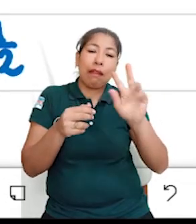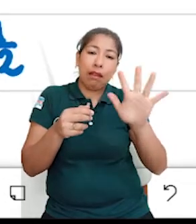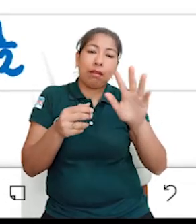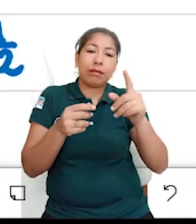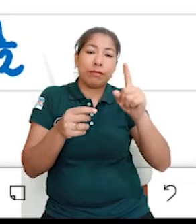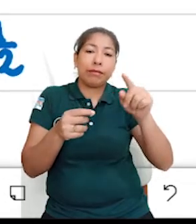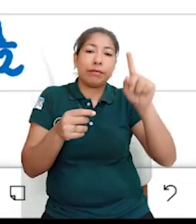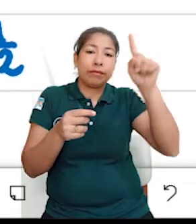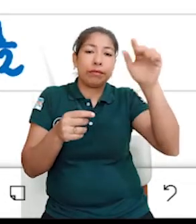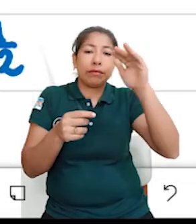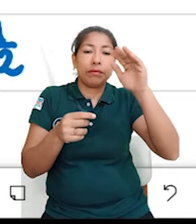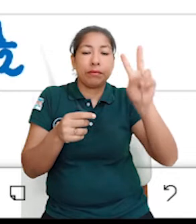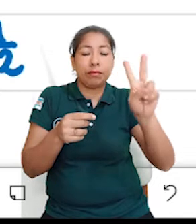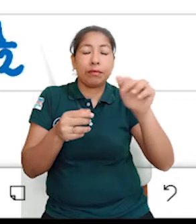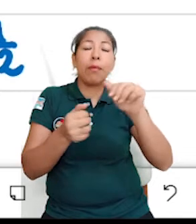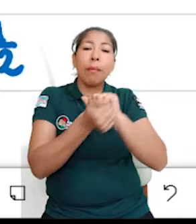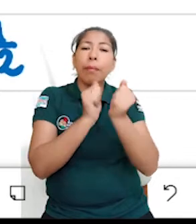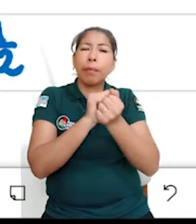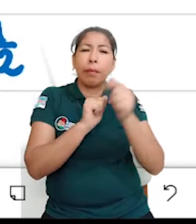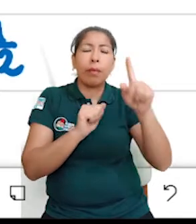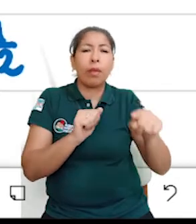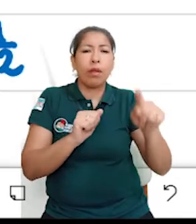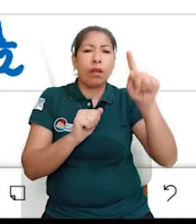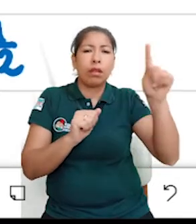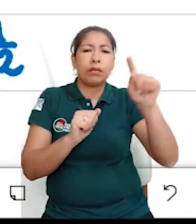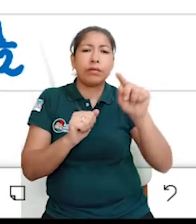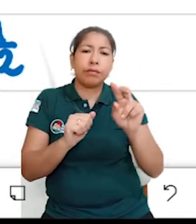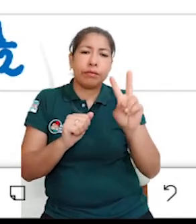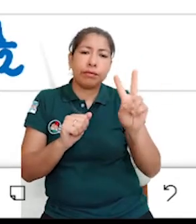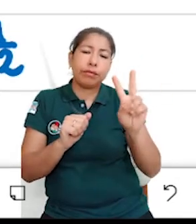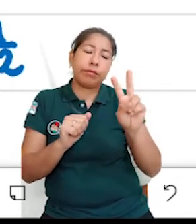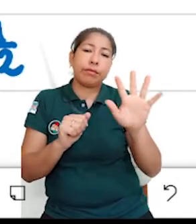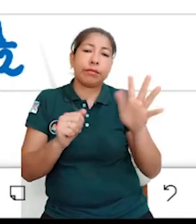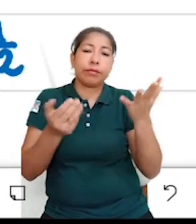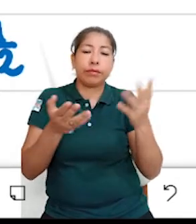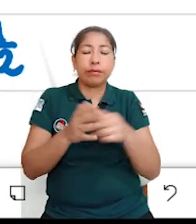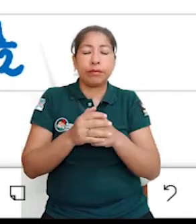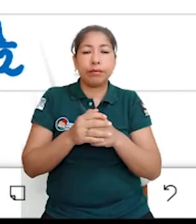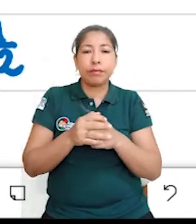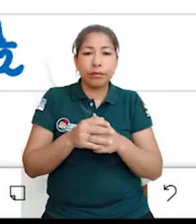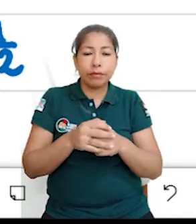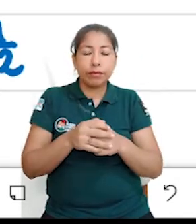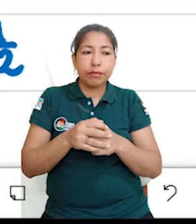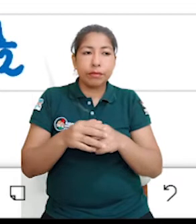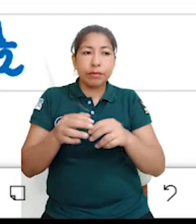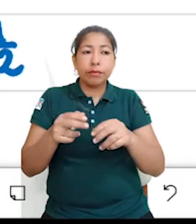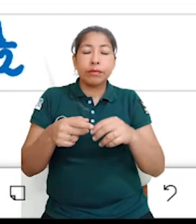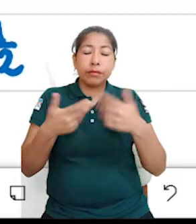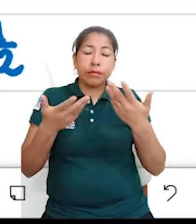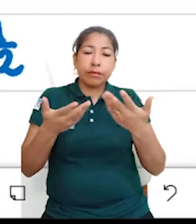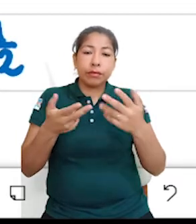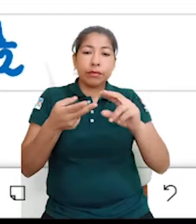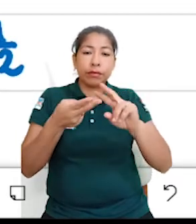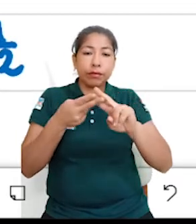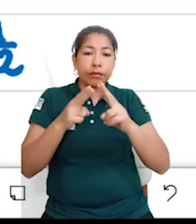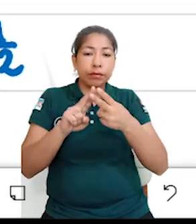el denominador de esa fracción que va del exponente, es decir, raíz par o raíz cuadrada. Y el numerador viene de exponente